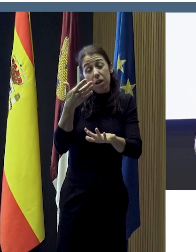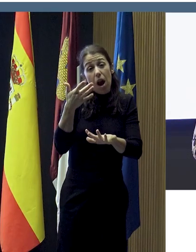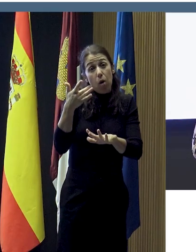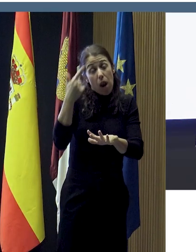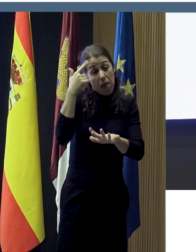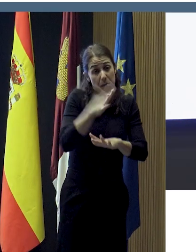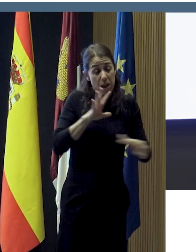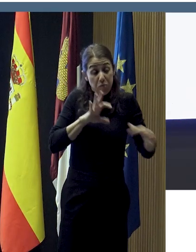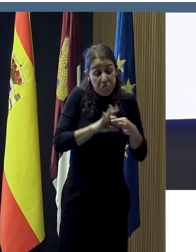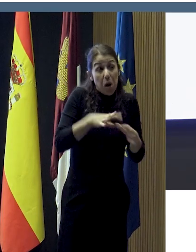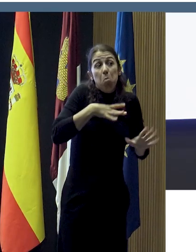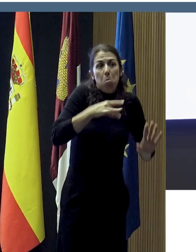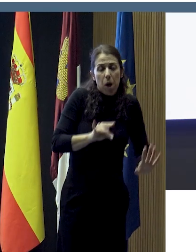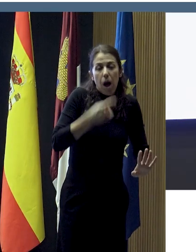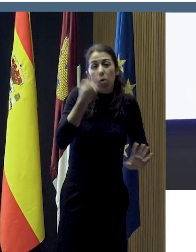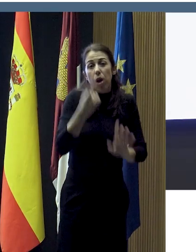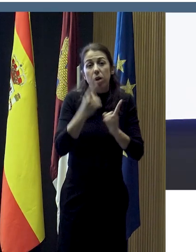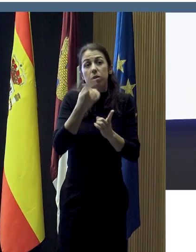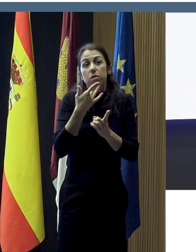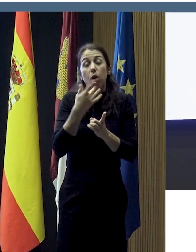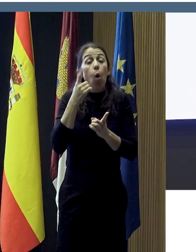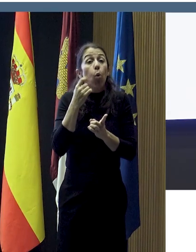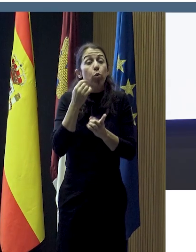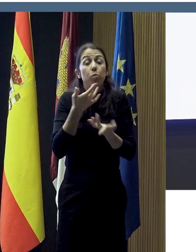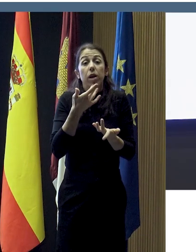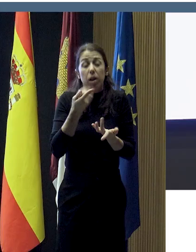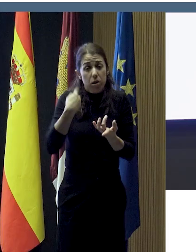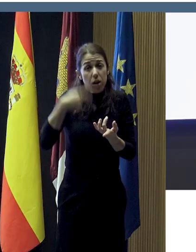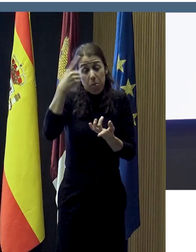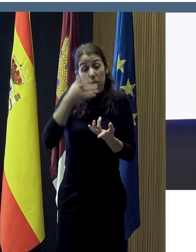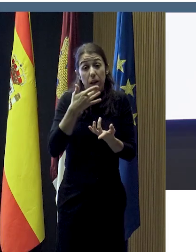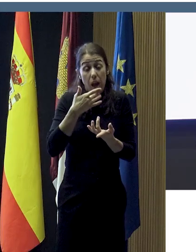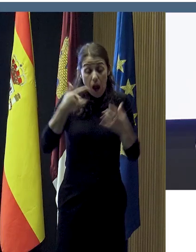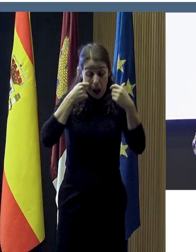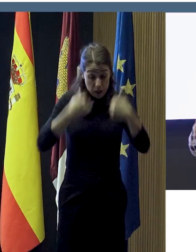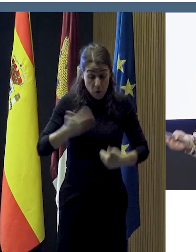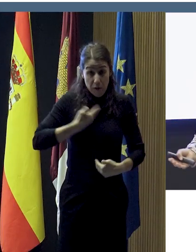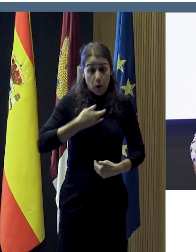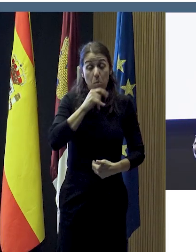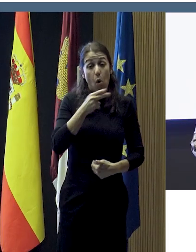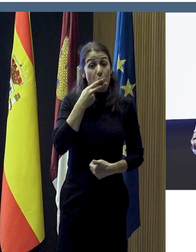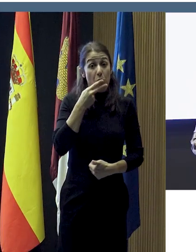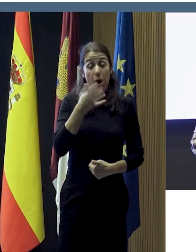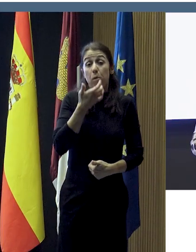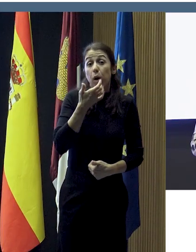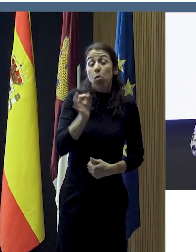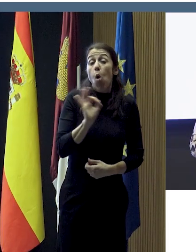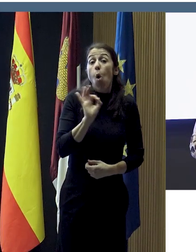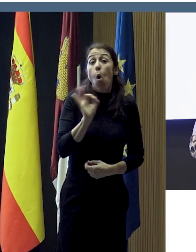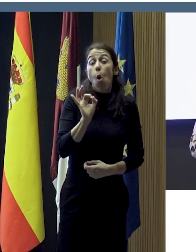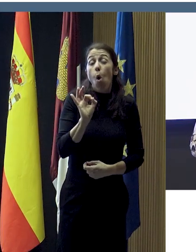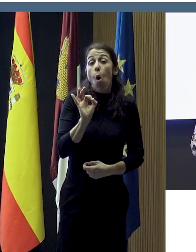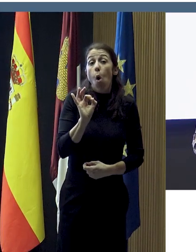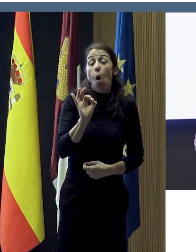demencia. Algunos de los hábitos que sabemos que son nocivos para nuestra salud, como el tabaquismo o el consumo